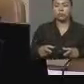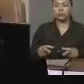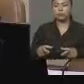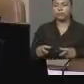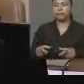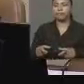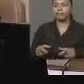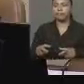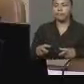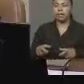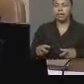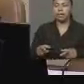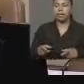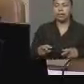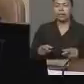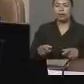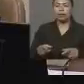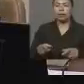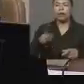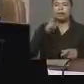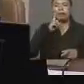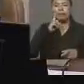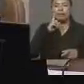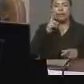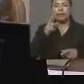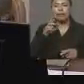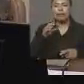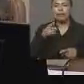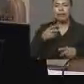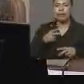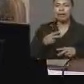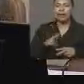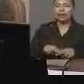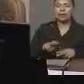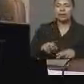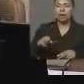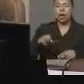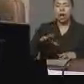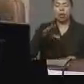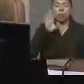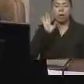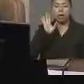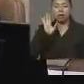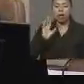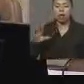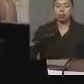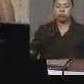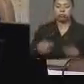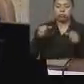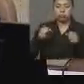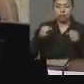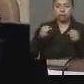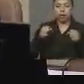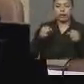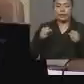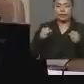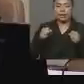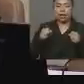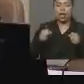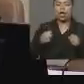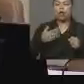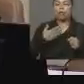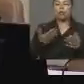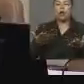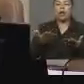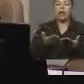que dar una señal más clara, más inequívoca, del camino de fortalecimiento de la enseñanza